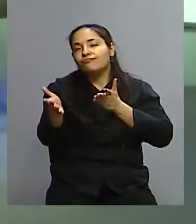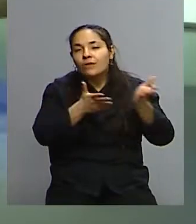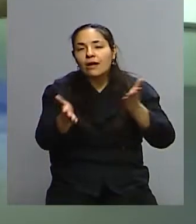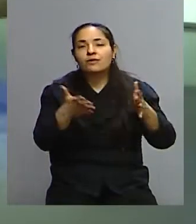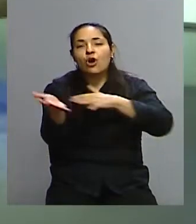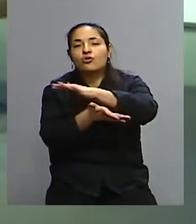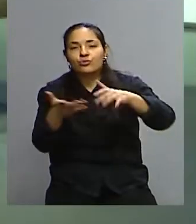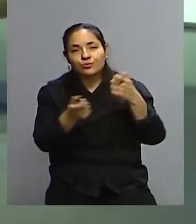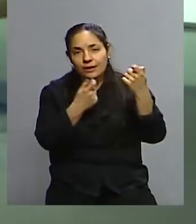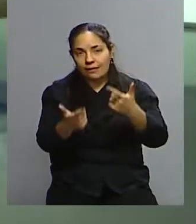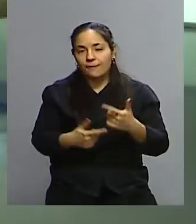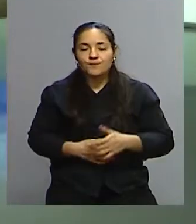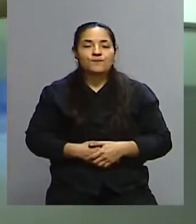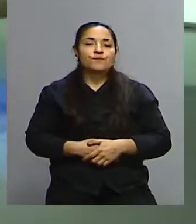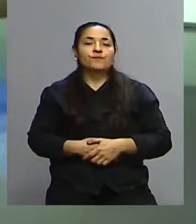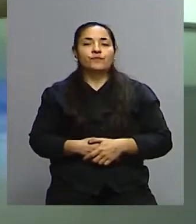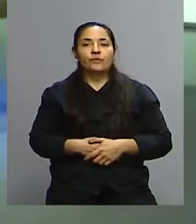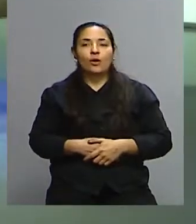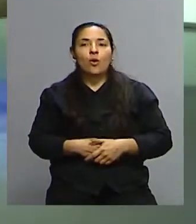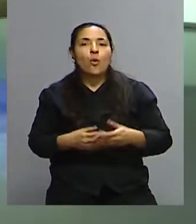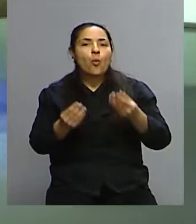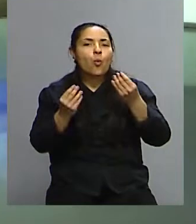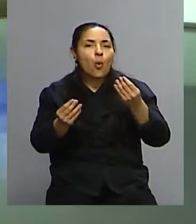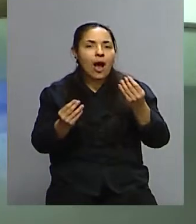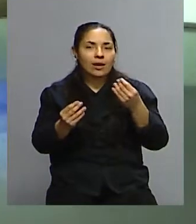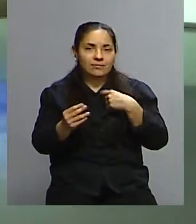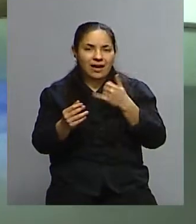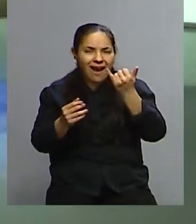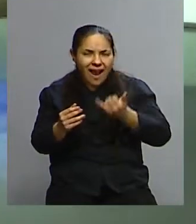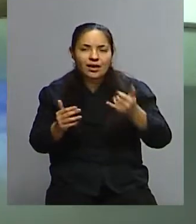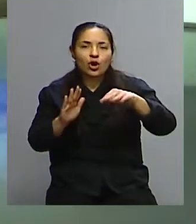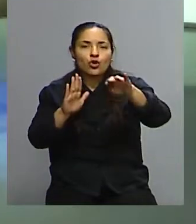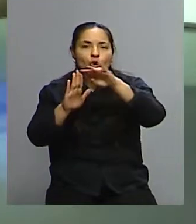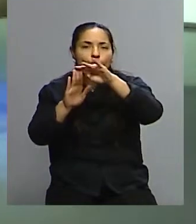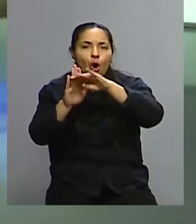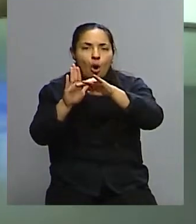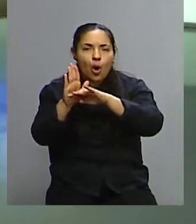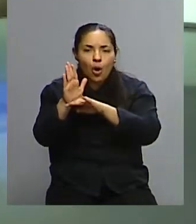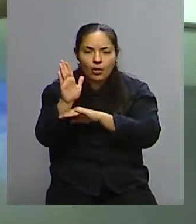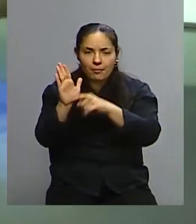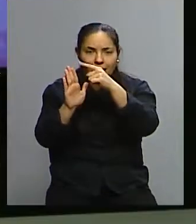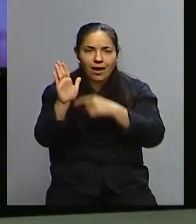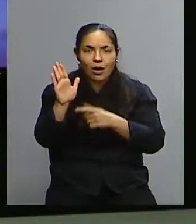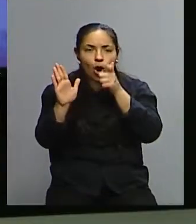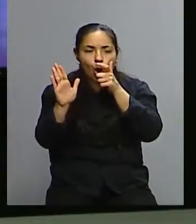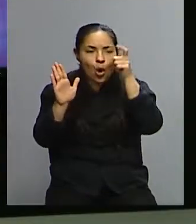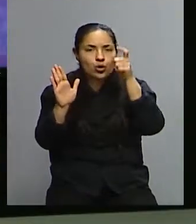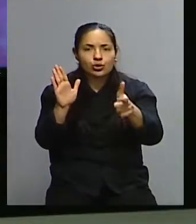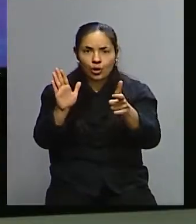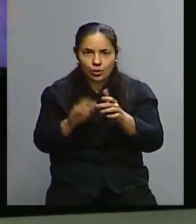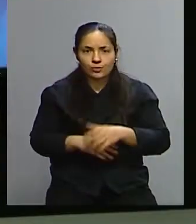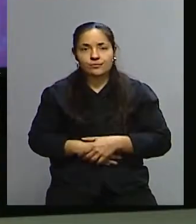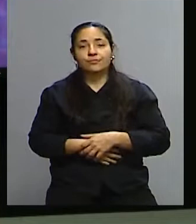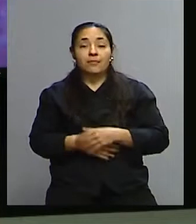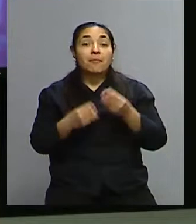cuál es el marco normativo que existe, ¿no?, para lo que es el control. Bueno, en general para la organización